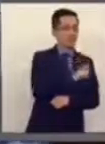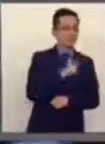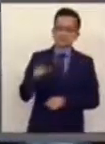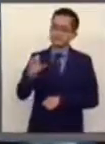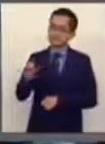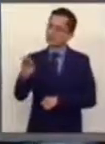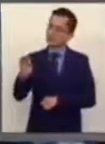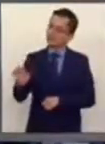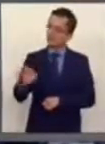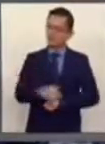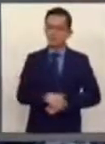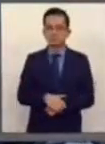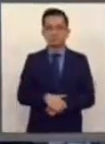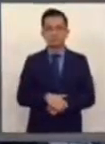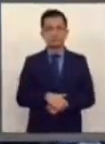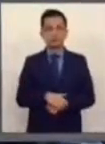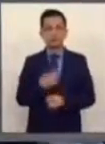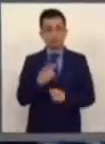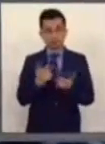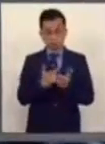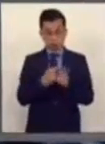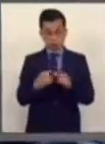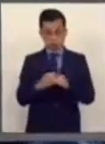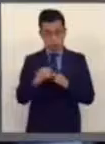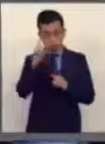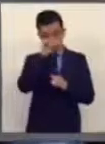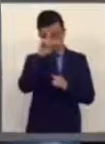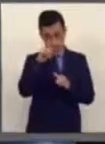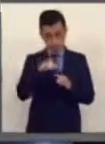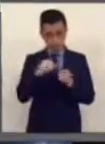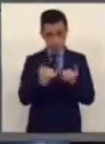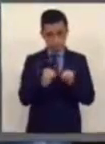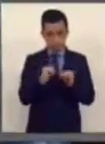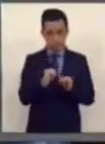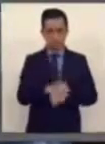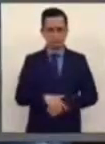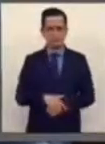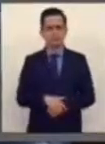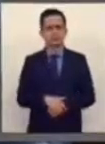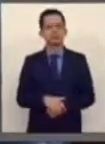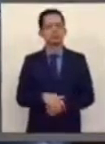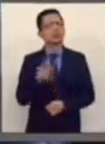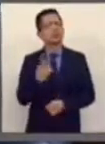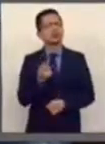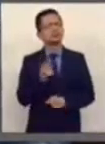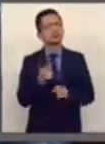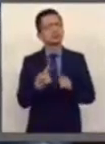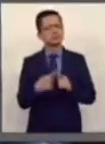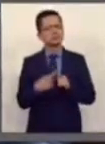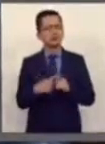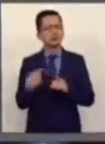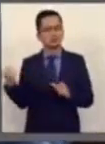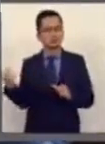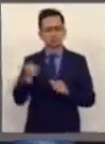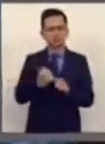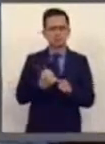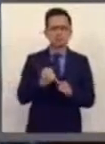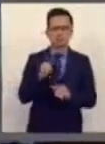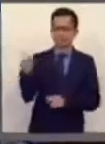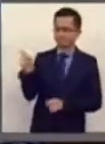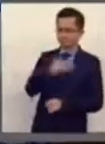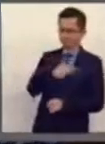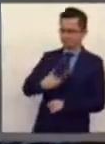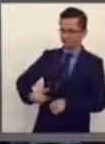Estos consejeros independientes, cabe resaltar, son designados por el Ejecutivo